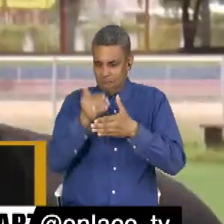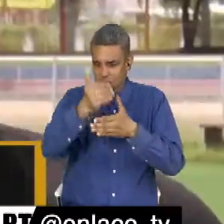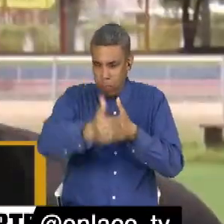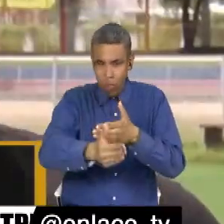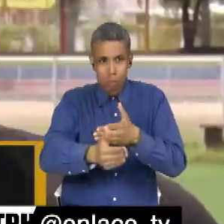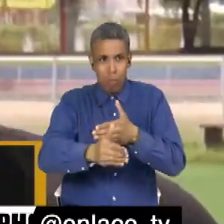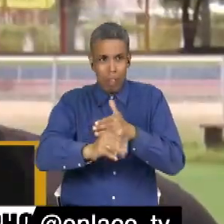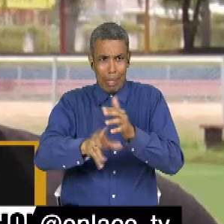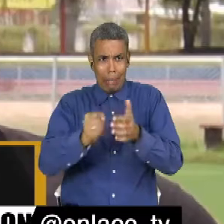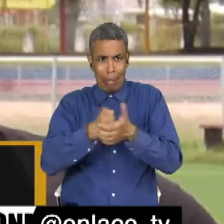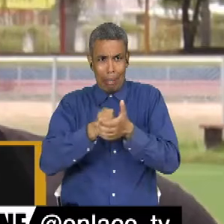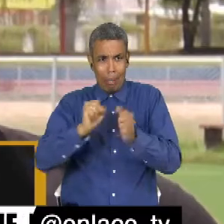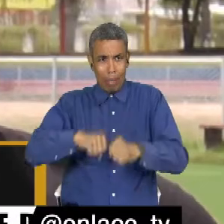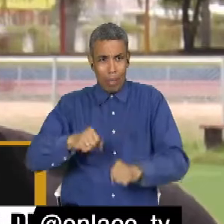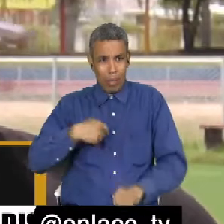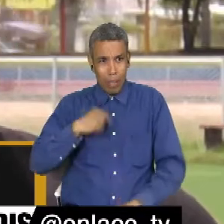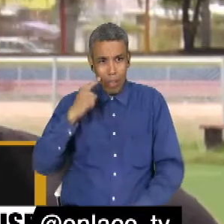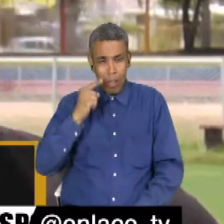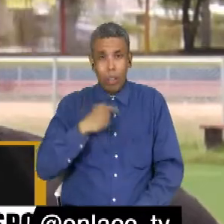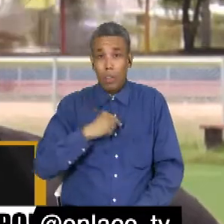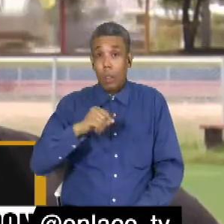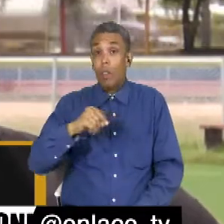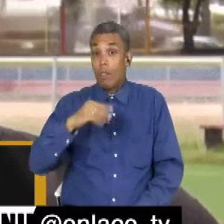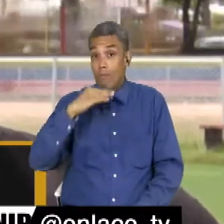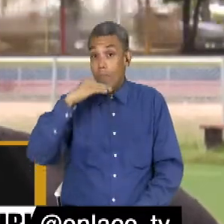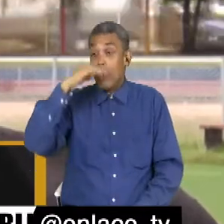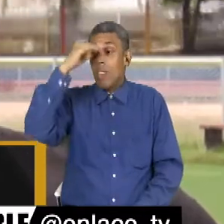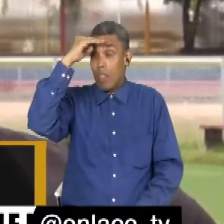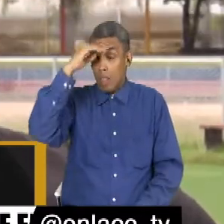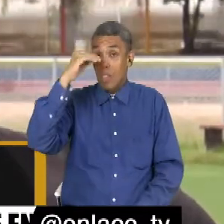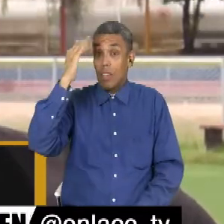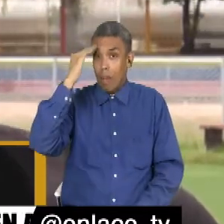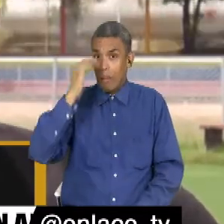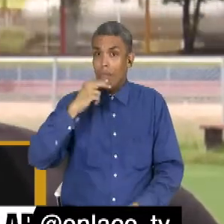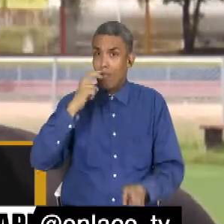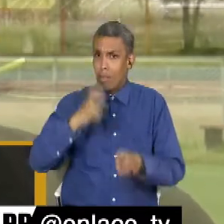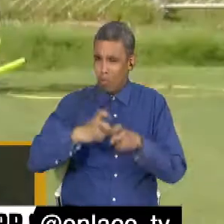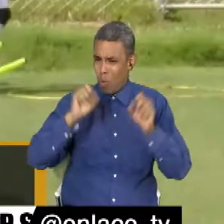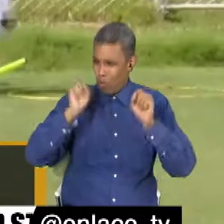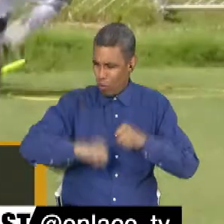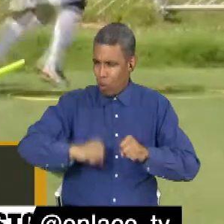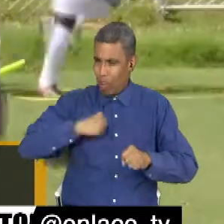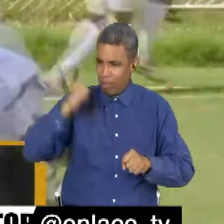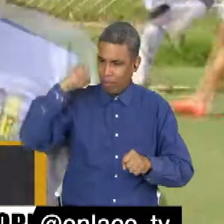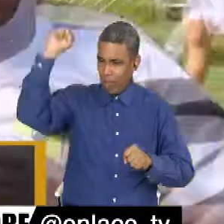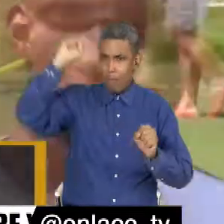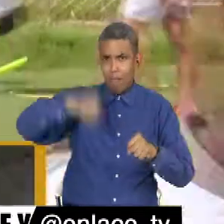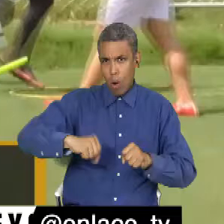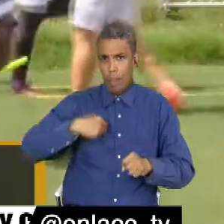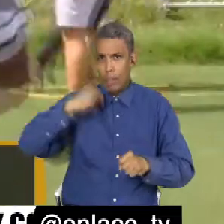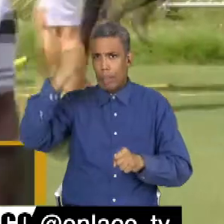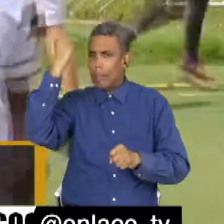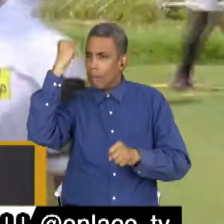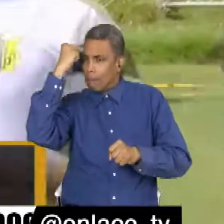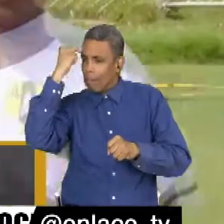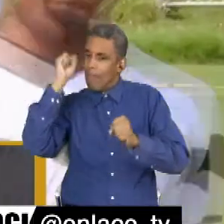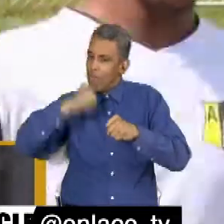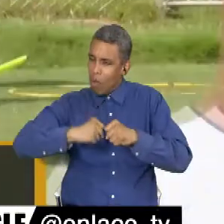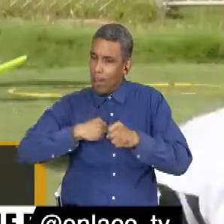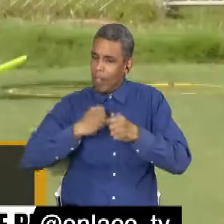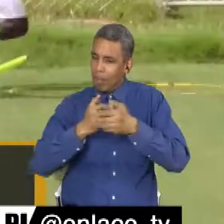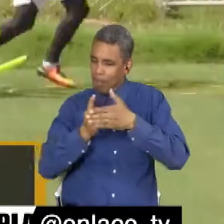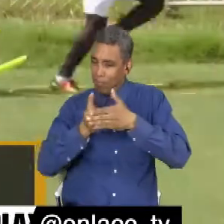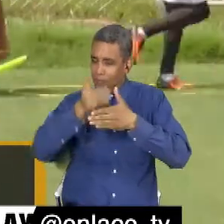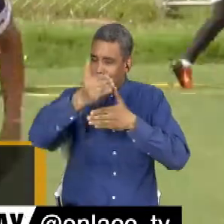y consciente de que con Medellín es un rival duro, pero que se puede ganar y que podemos seguir soñando con entrar al octogonal. Hay que saber de que Medellín